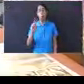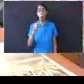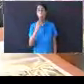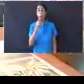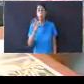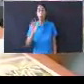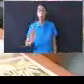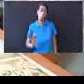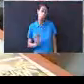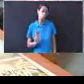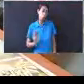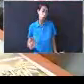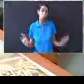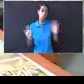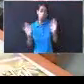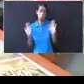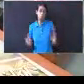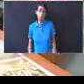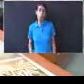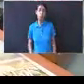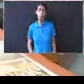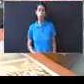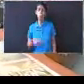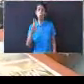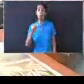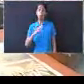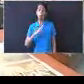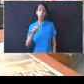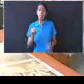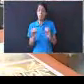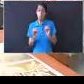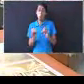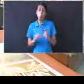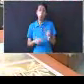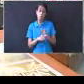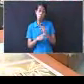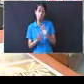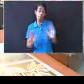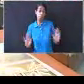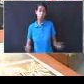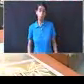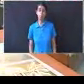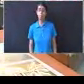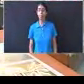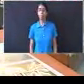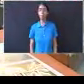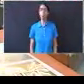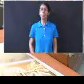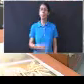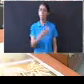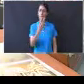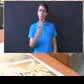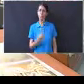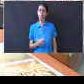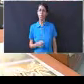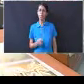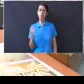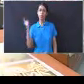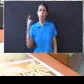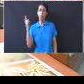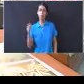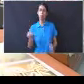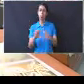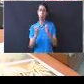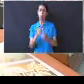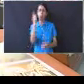No, no. No tengo ningún problema. Entonces, a veces, somos como Saúl. Con